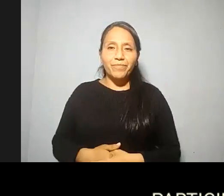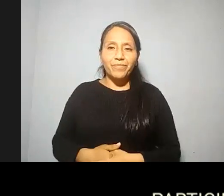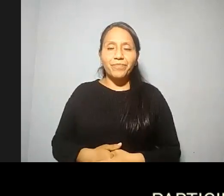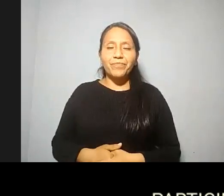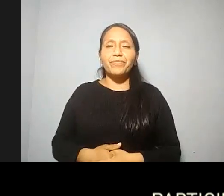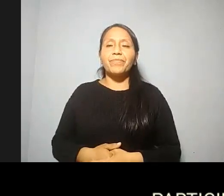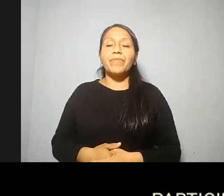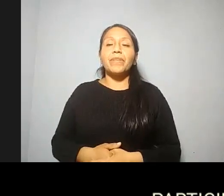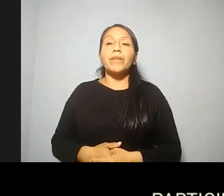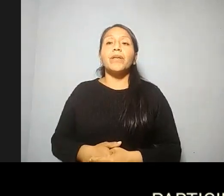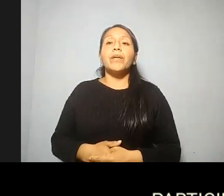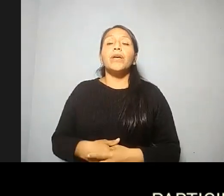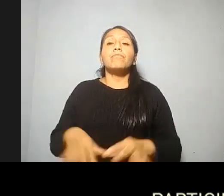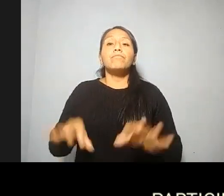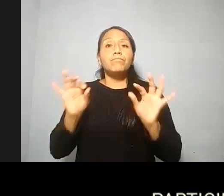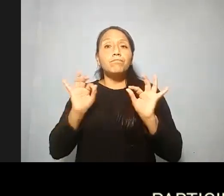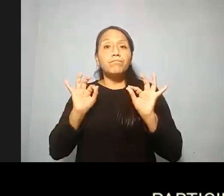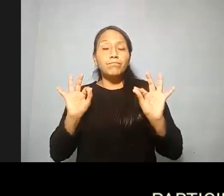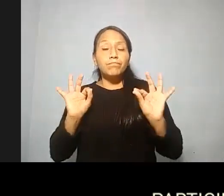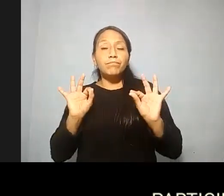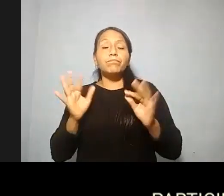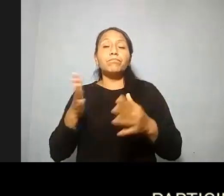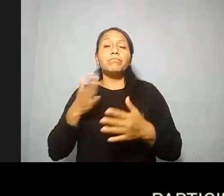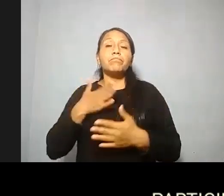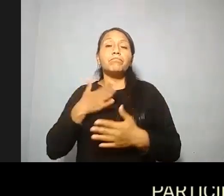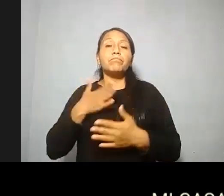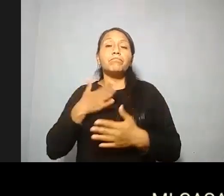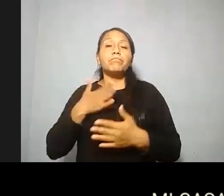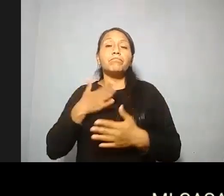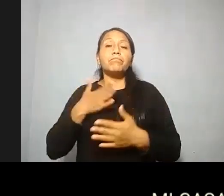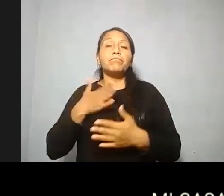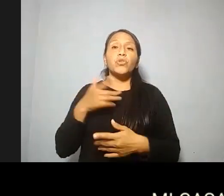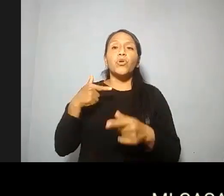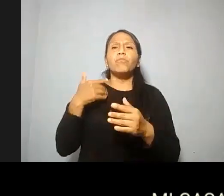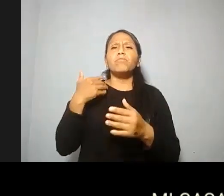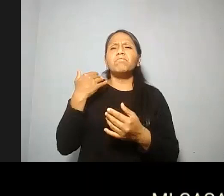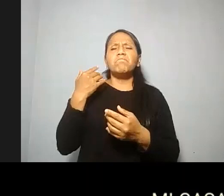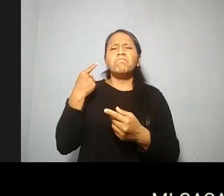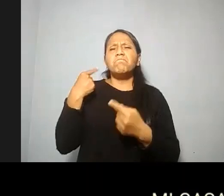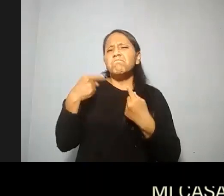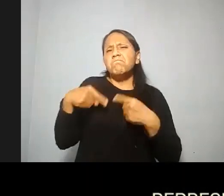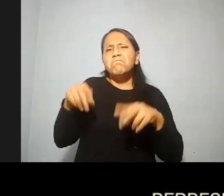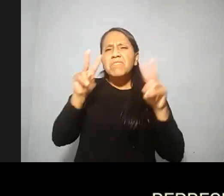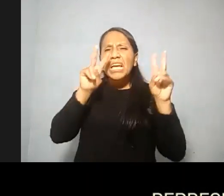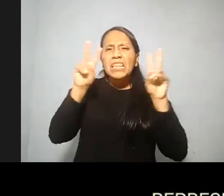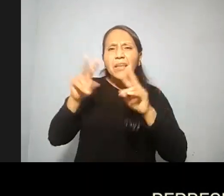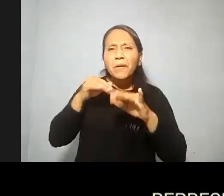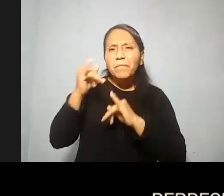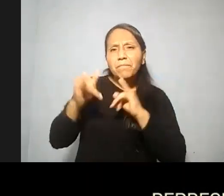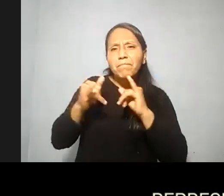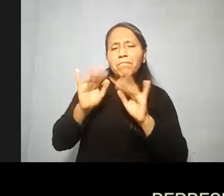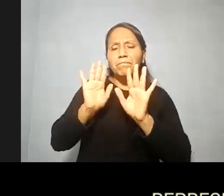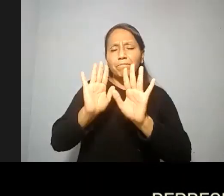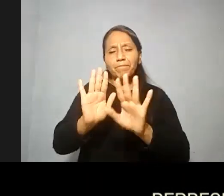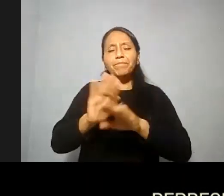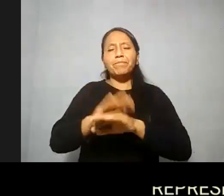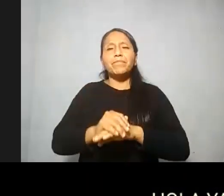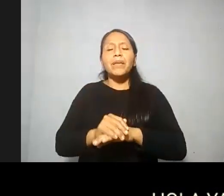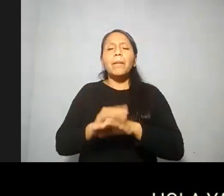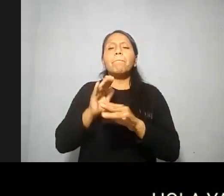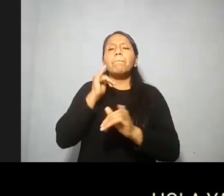Dicho esto, en mi caso voy a hablar sobre hacer primero una